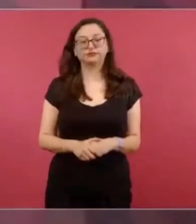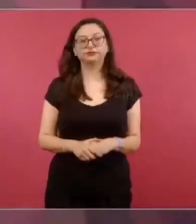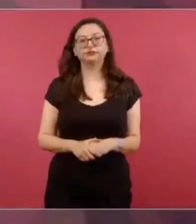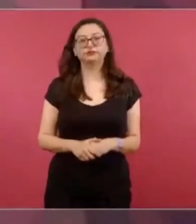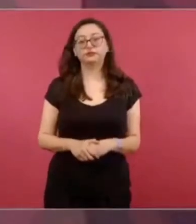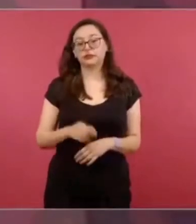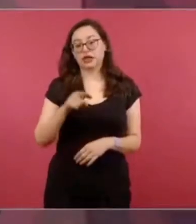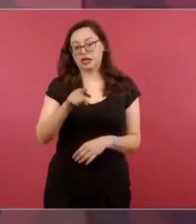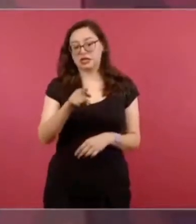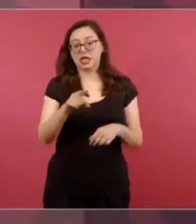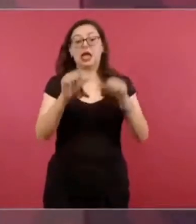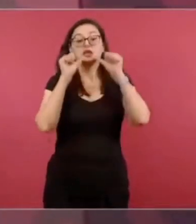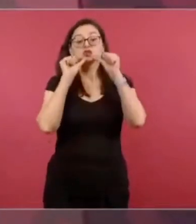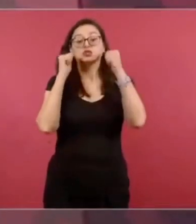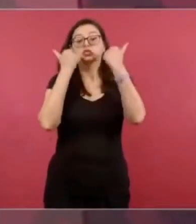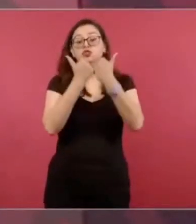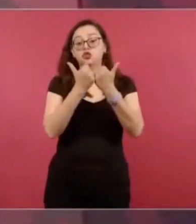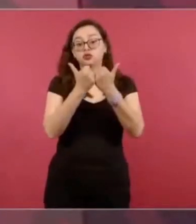la corrupción.